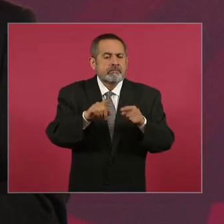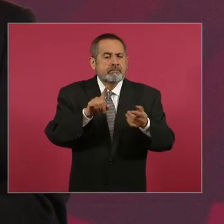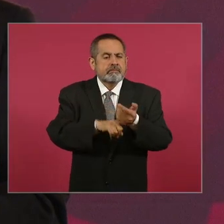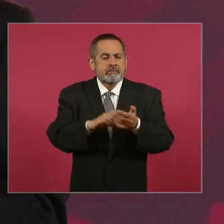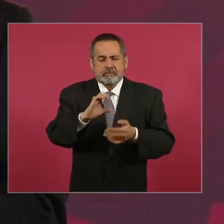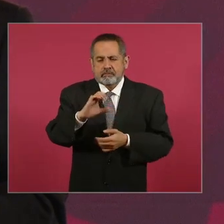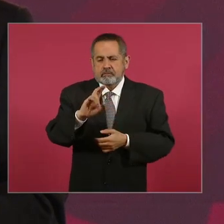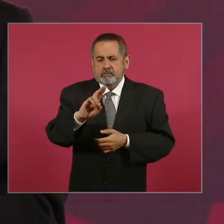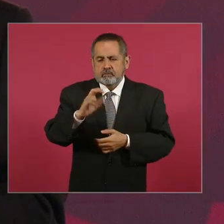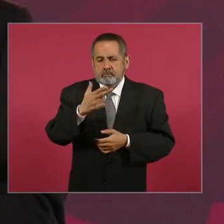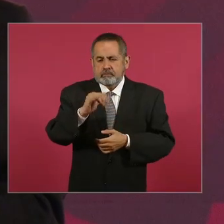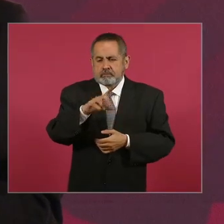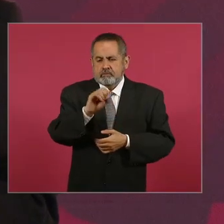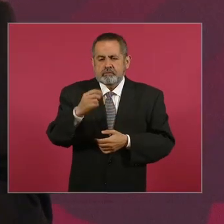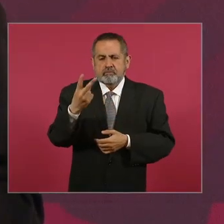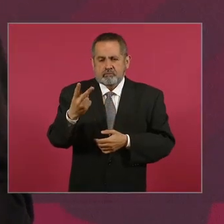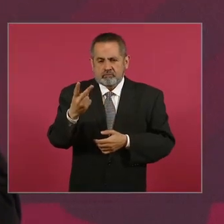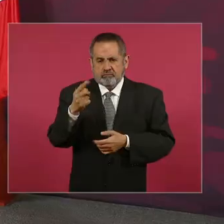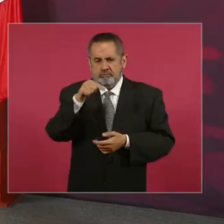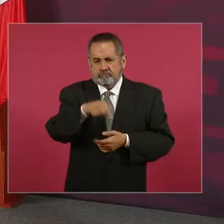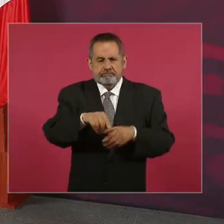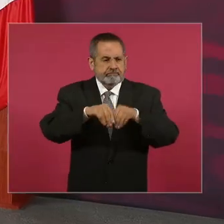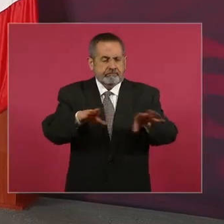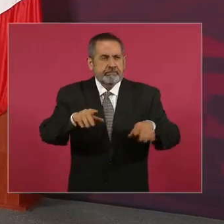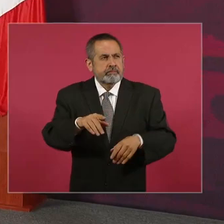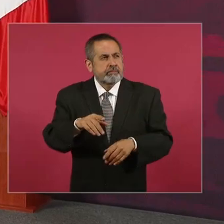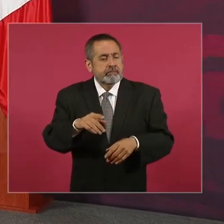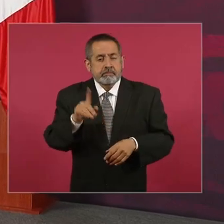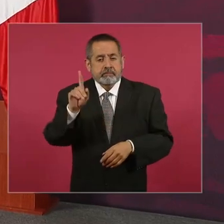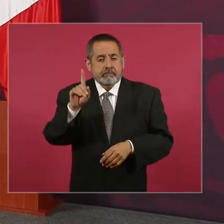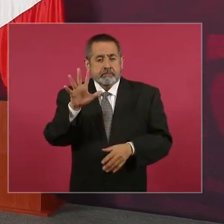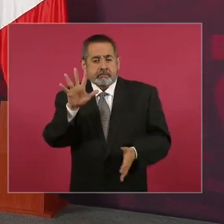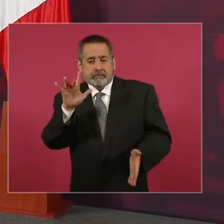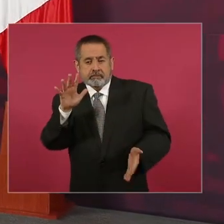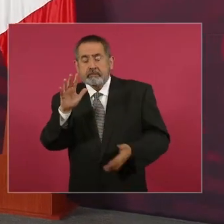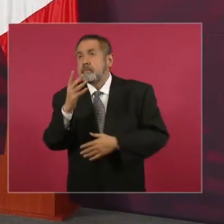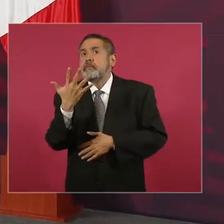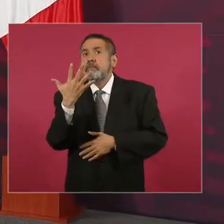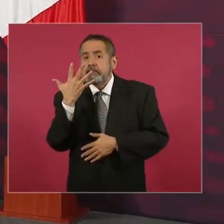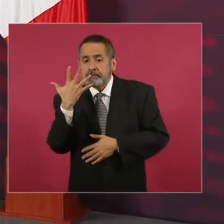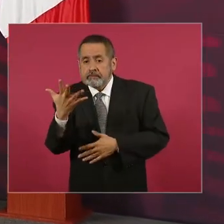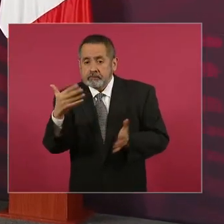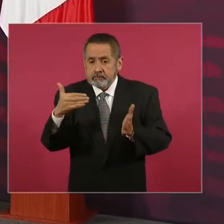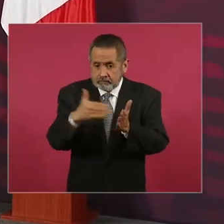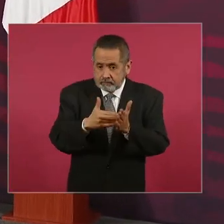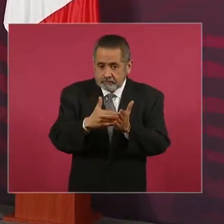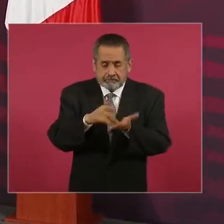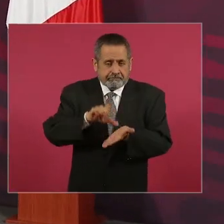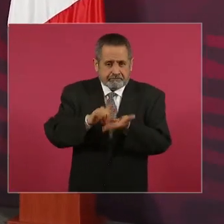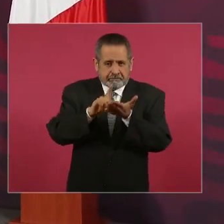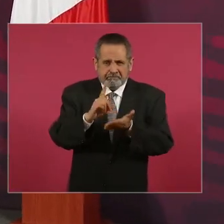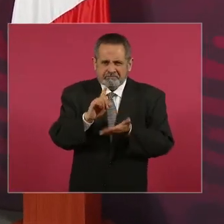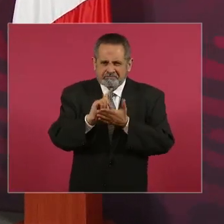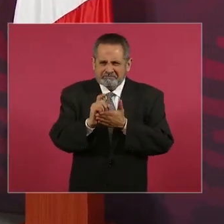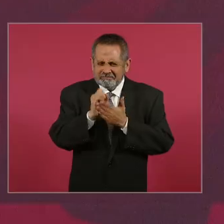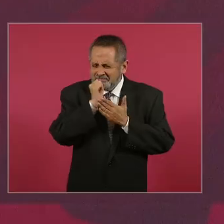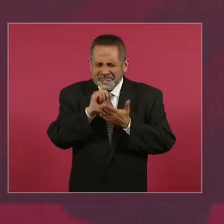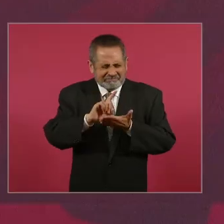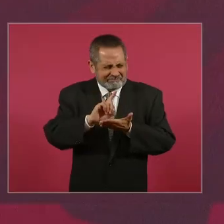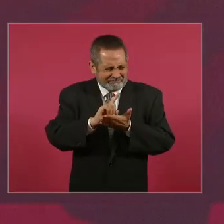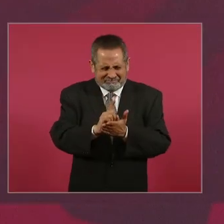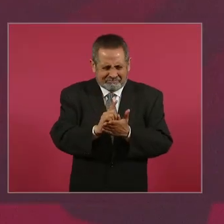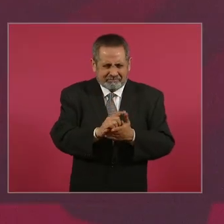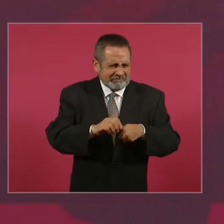2, ya para 5.000 litros por segundo, lo cual va